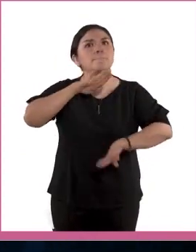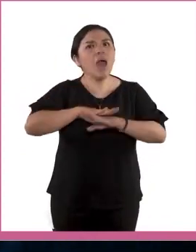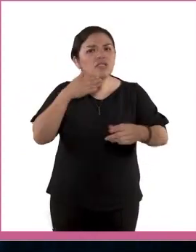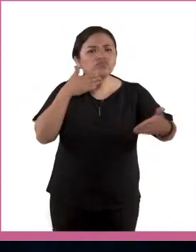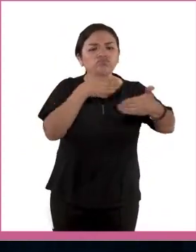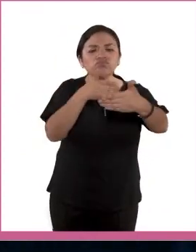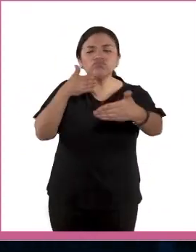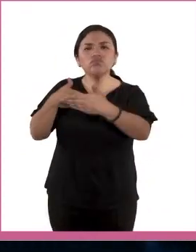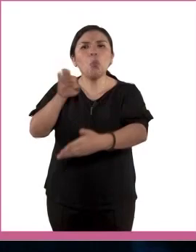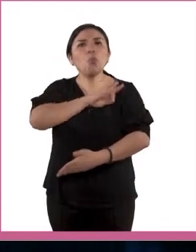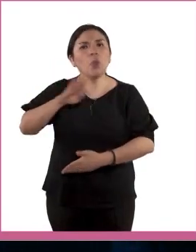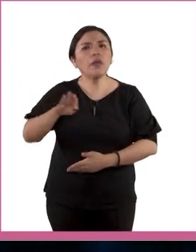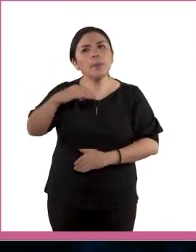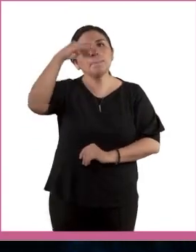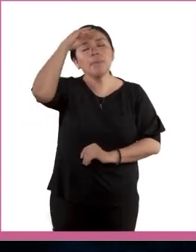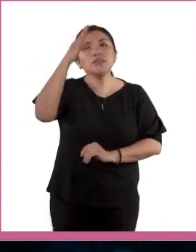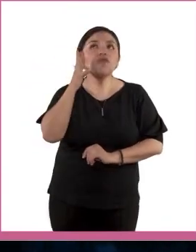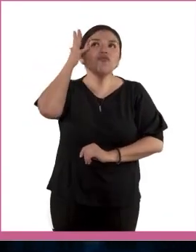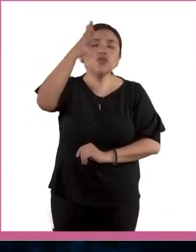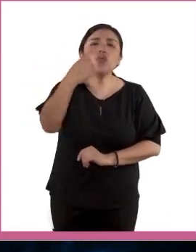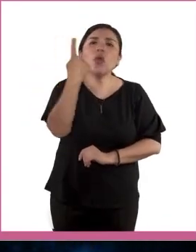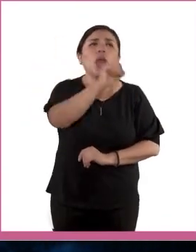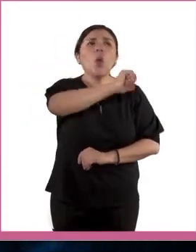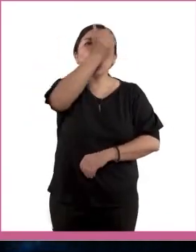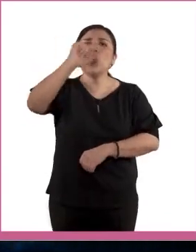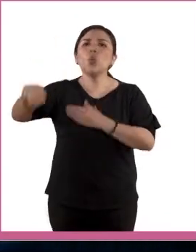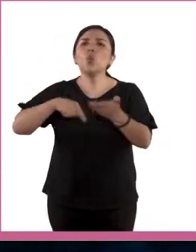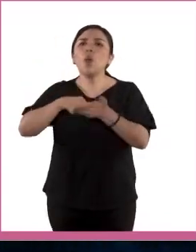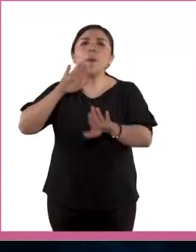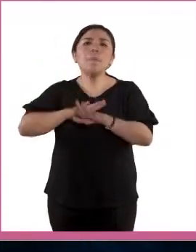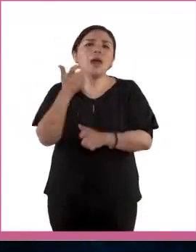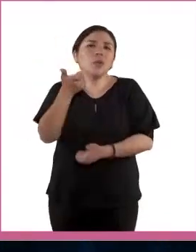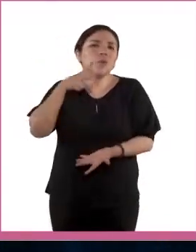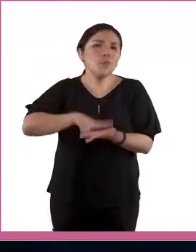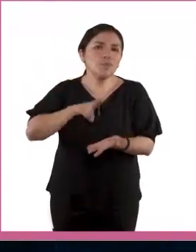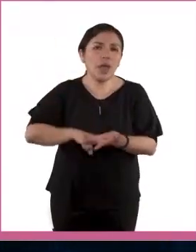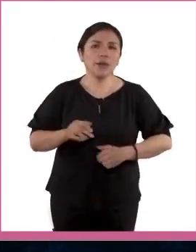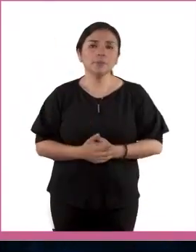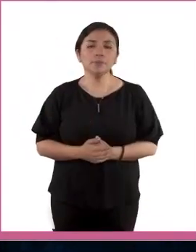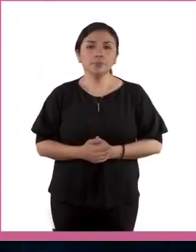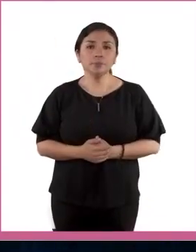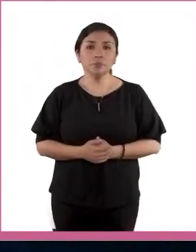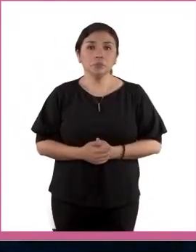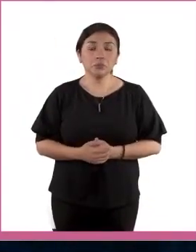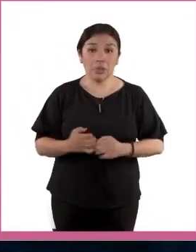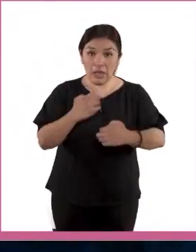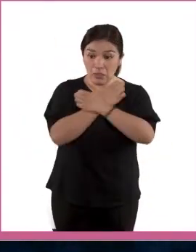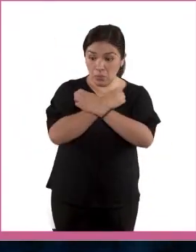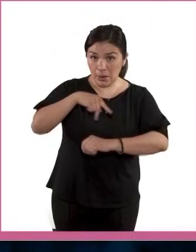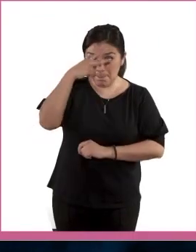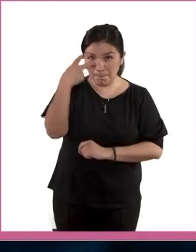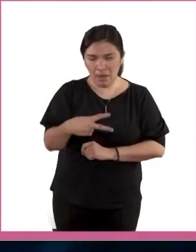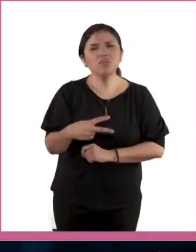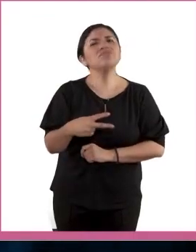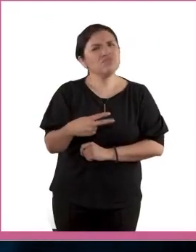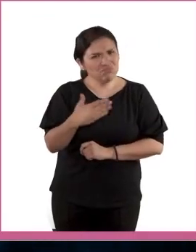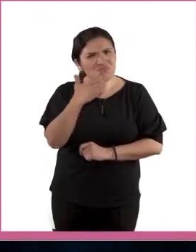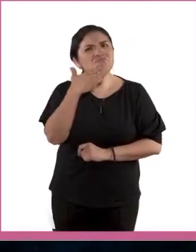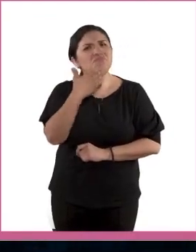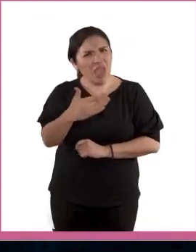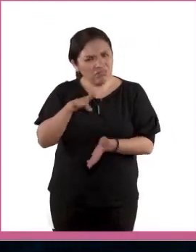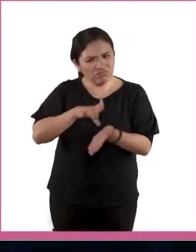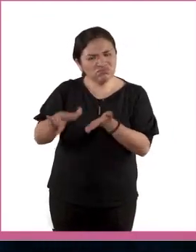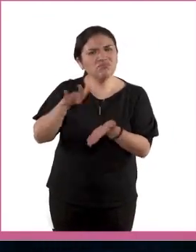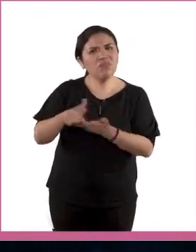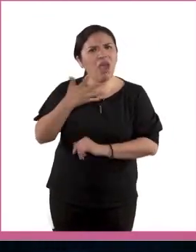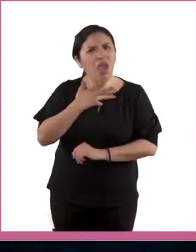campo al cual podemos aspirar que en otros lugares sería más costosa. Y considero que la educación en México puede ser bastante favorable, factible